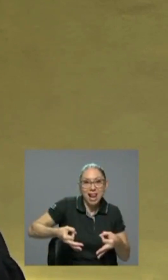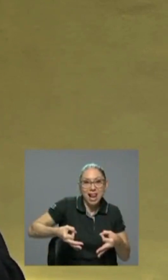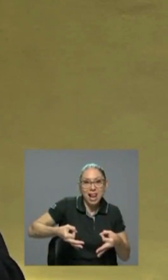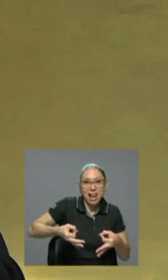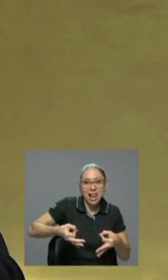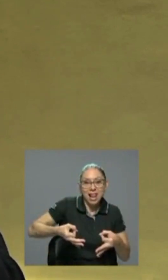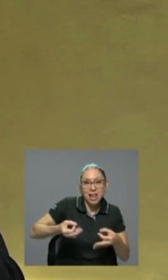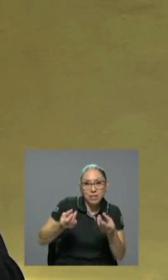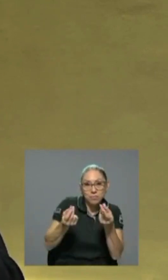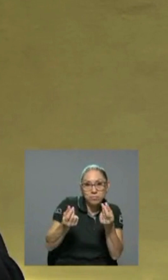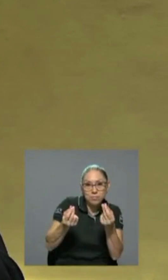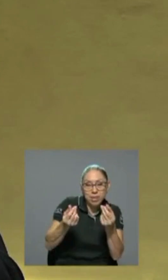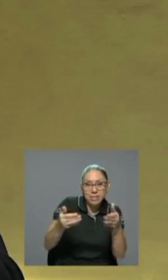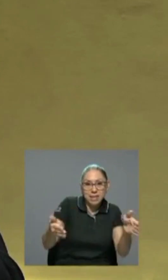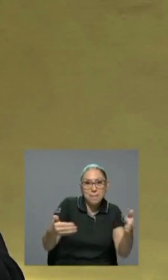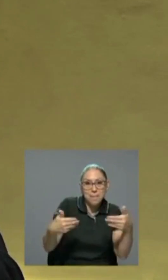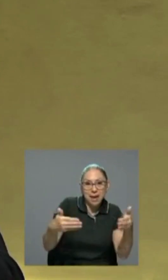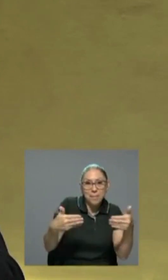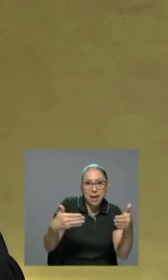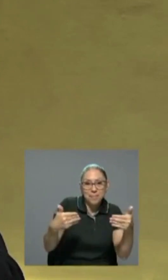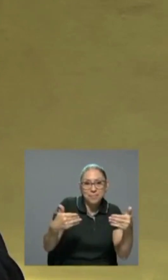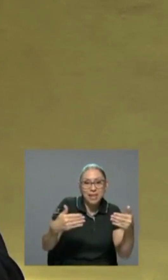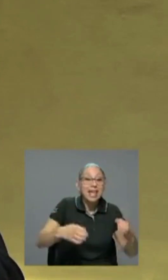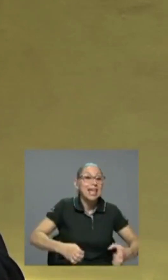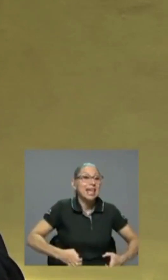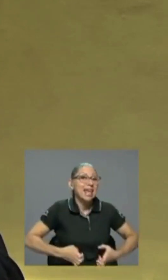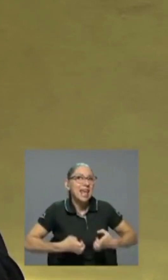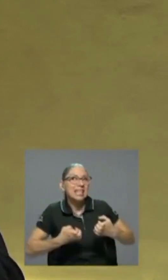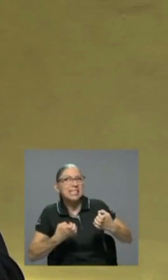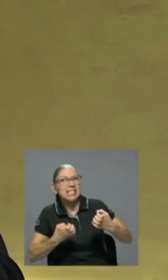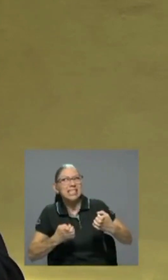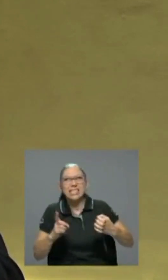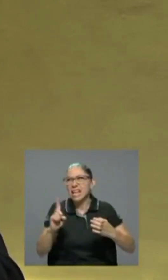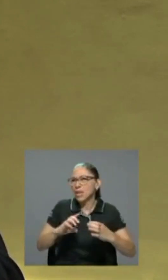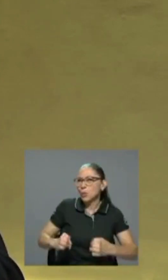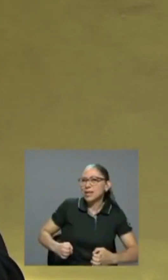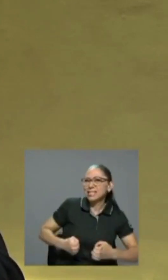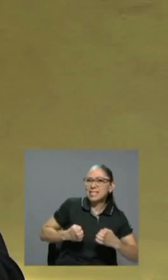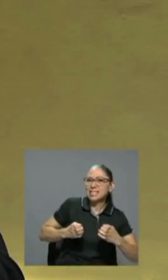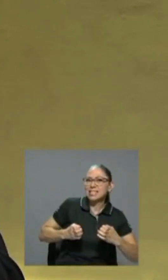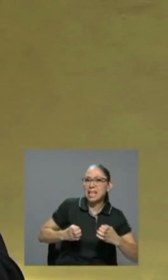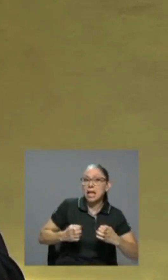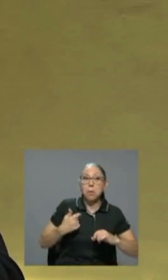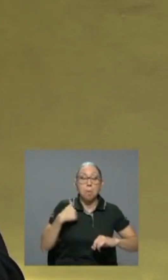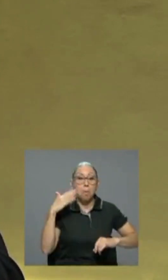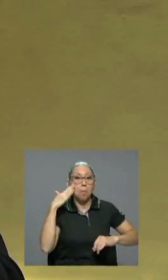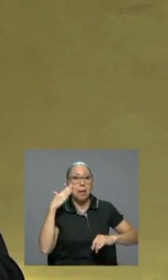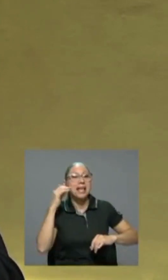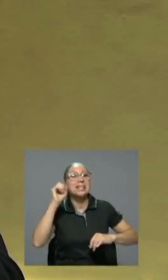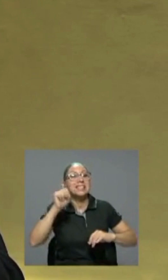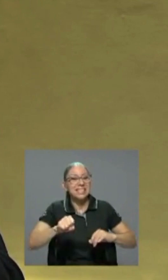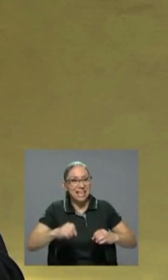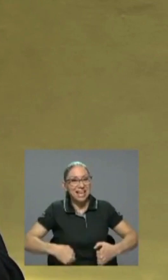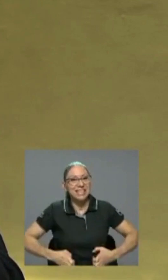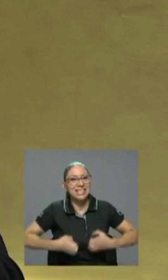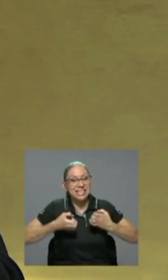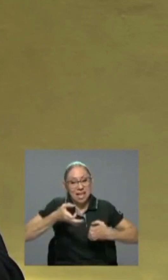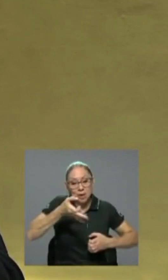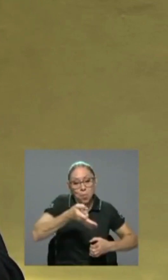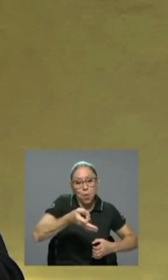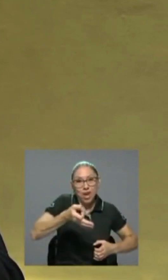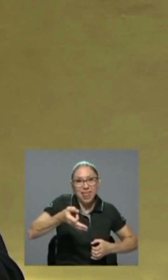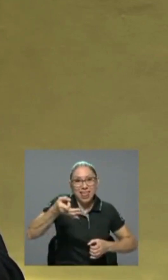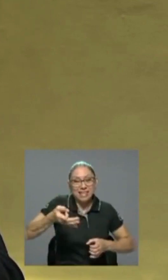existe, y sí existe, que yo sepa por lo menos, en monedas metálicas, es decir,